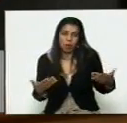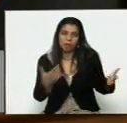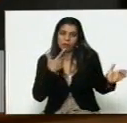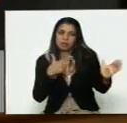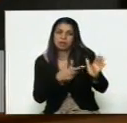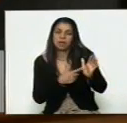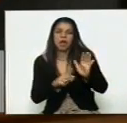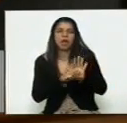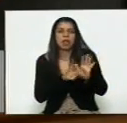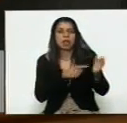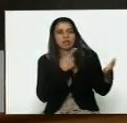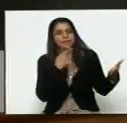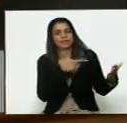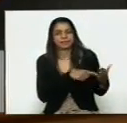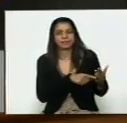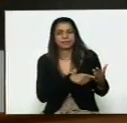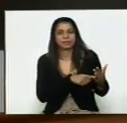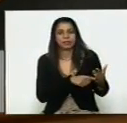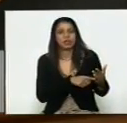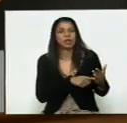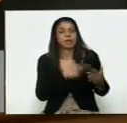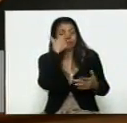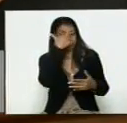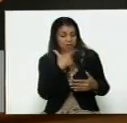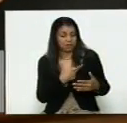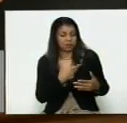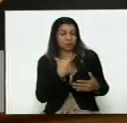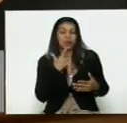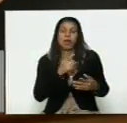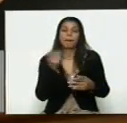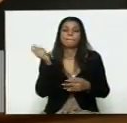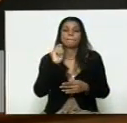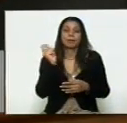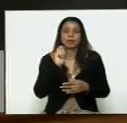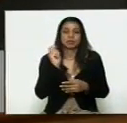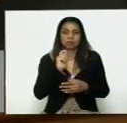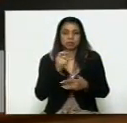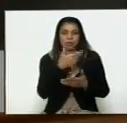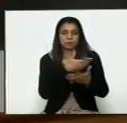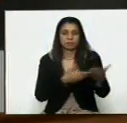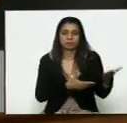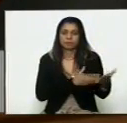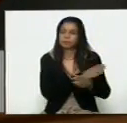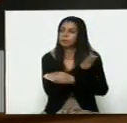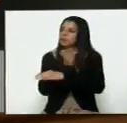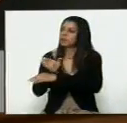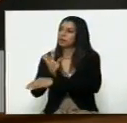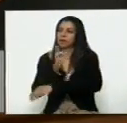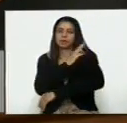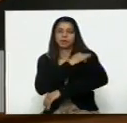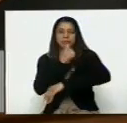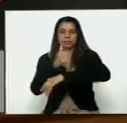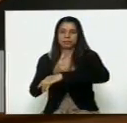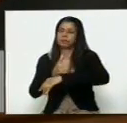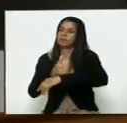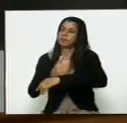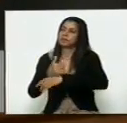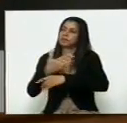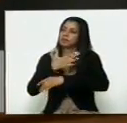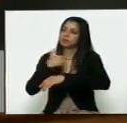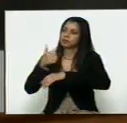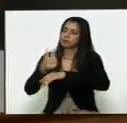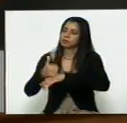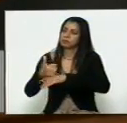en este artículo, debe presentarse mensualmente ante el empleador o empleadora